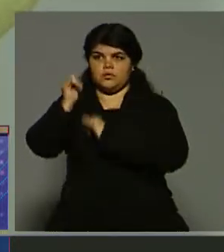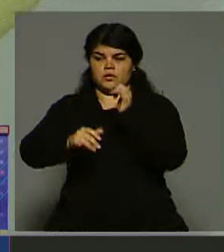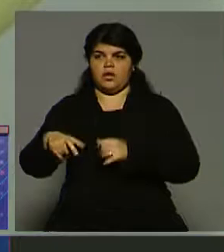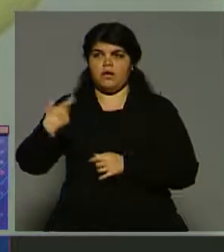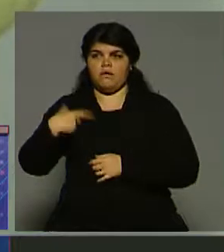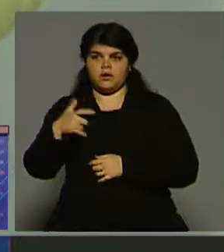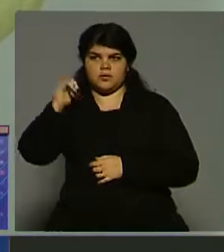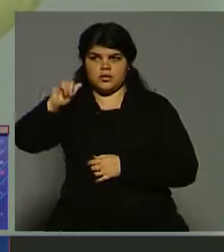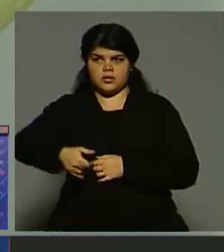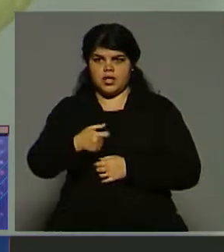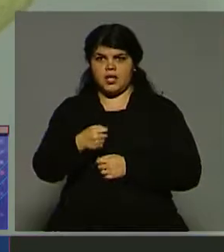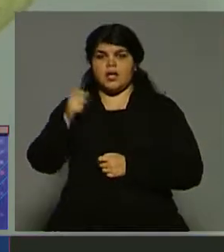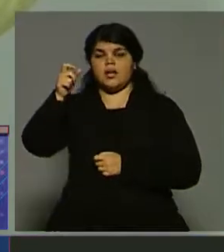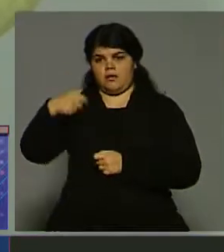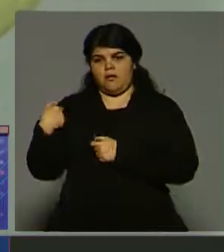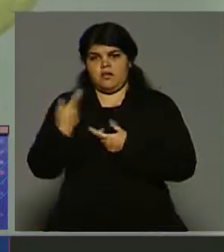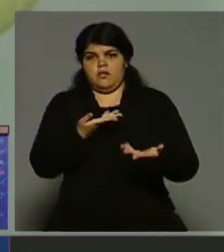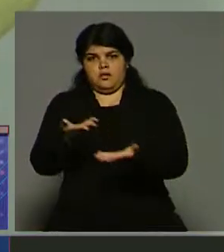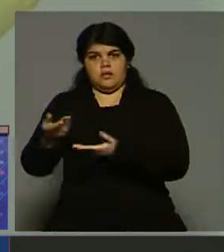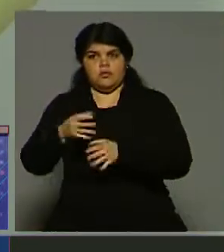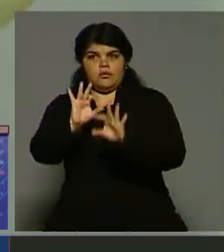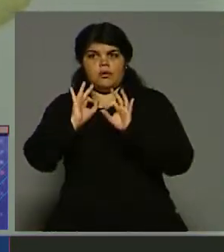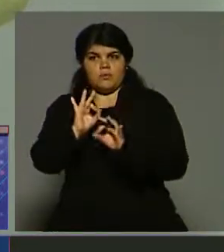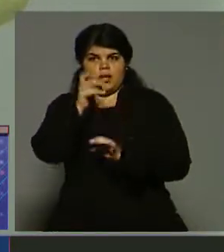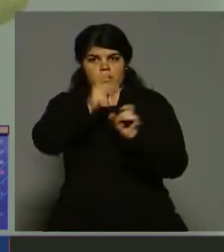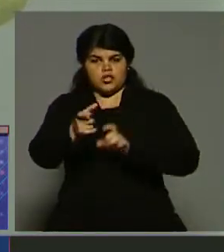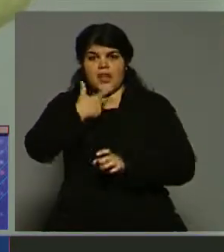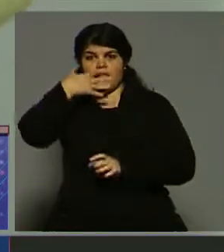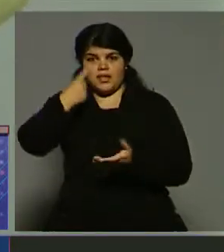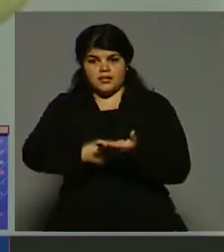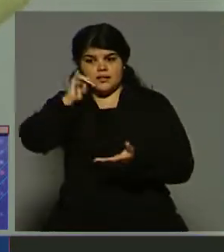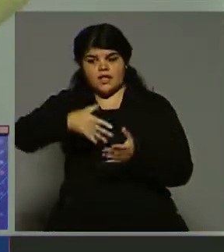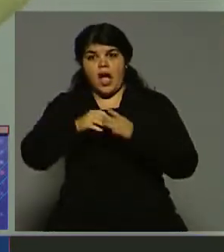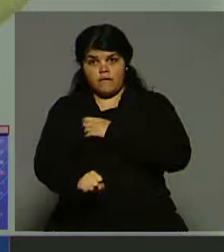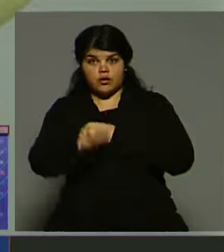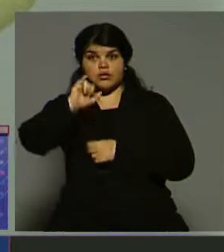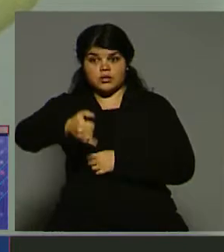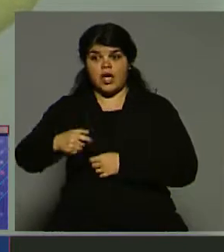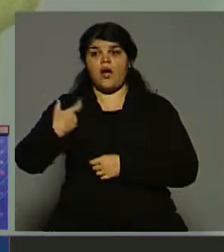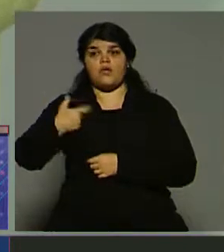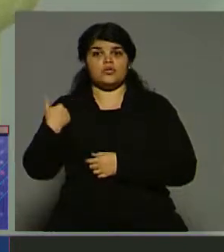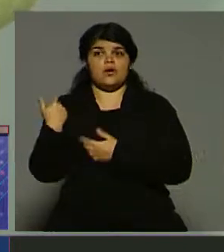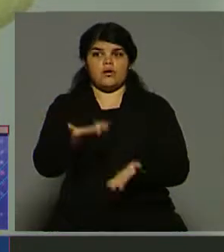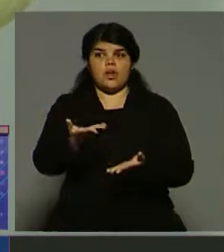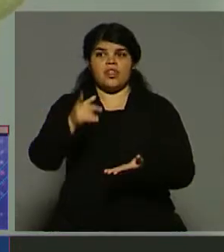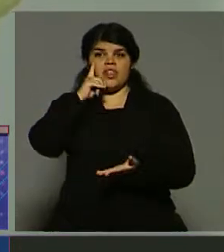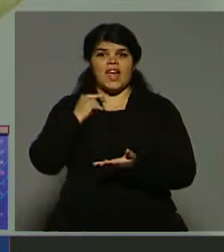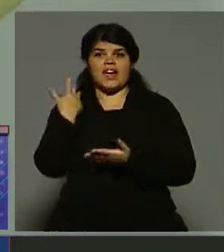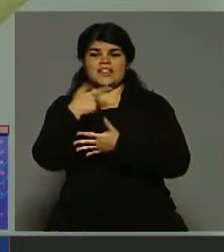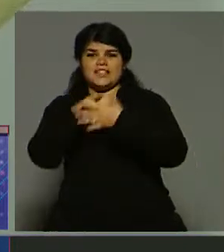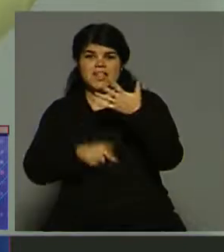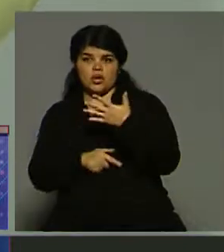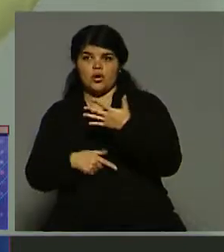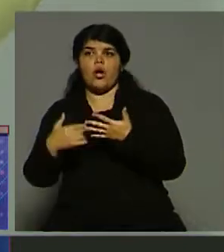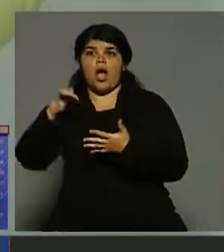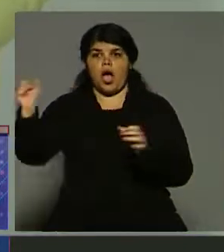obviamente le den respuesta a aquellas mujeres que en caso de que se apruebe el proyecto se quieran practicar un aborto y que además tienen 5 días para dar una respuesta